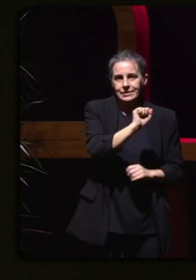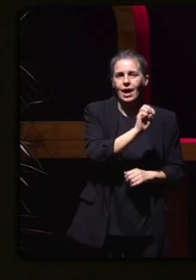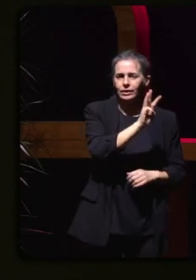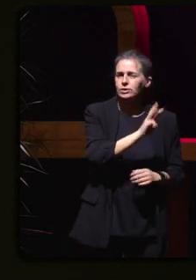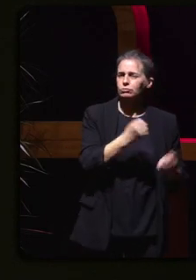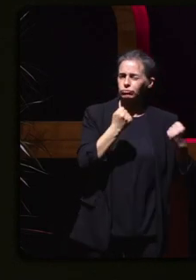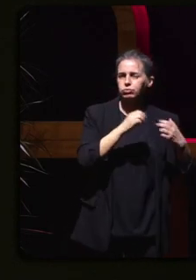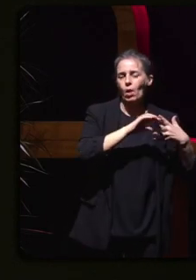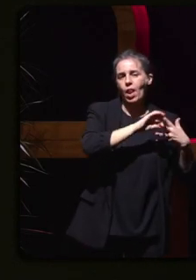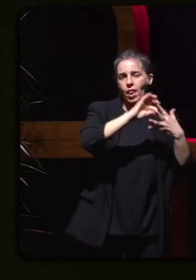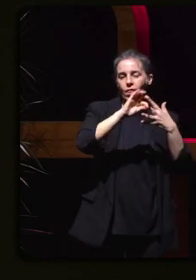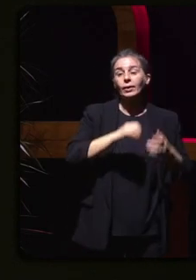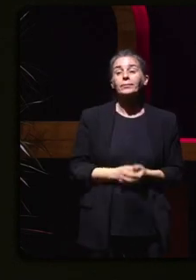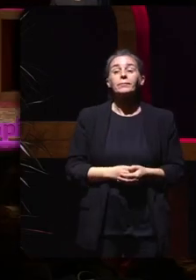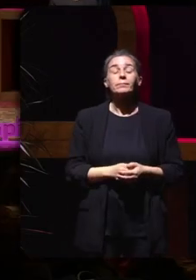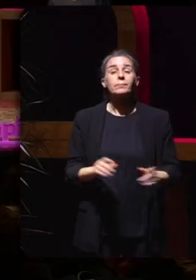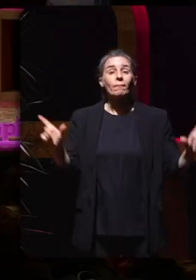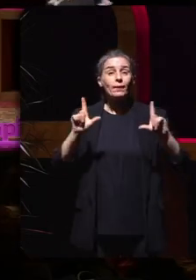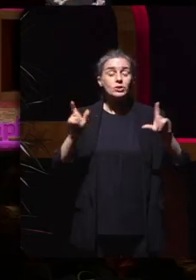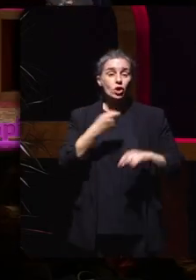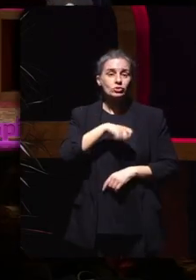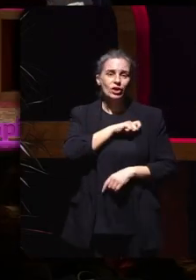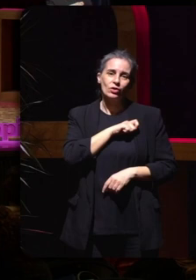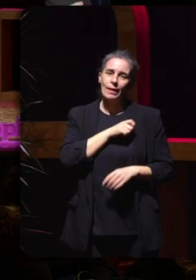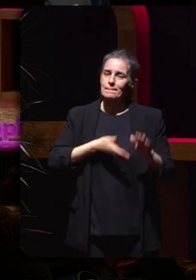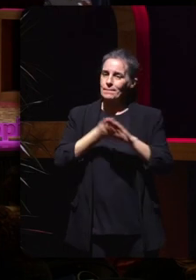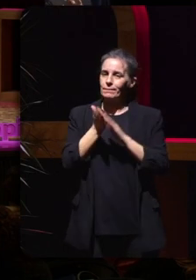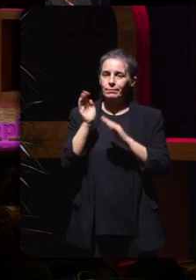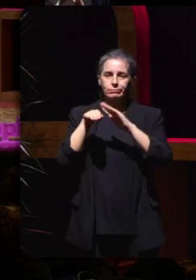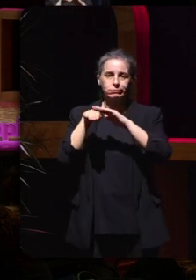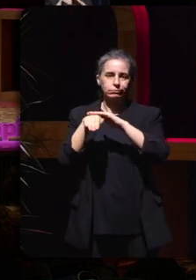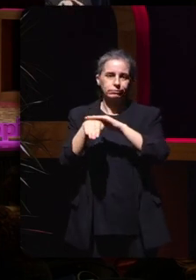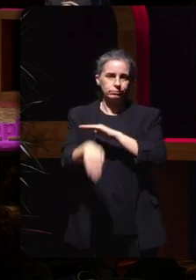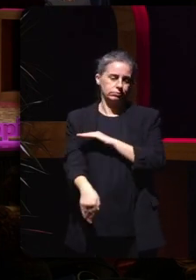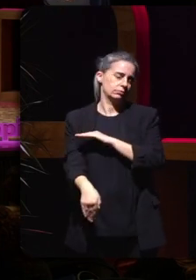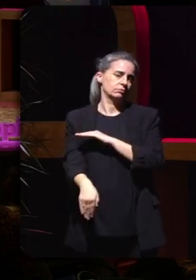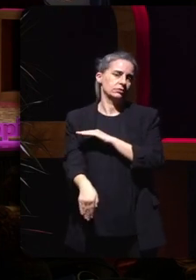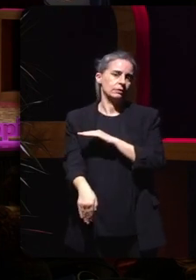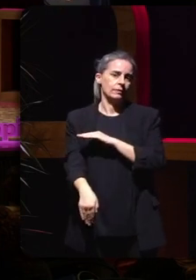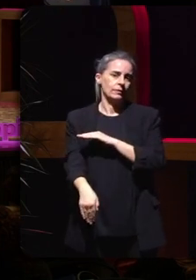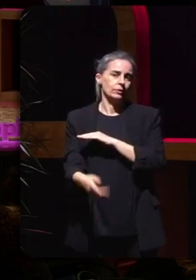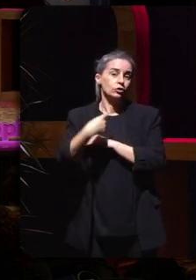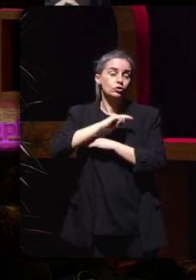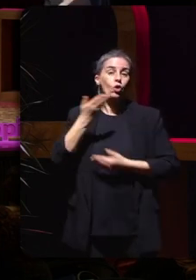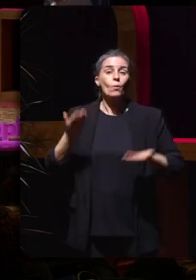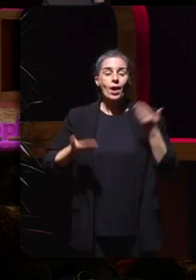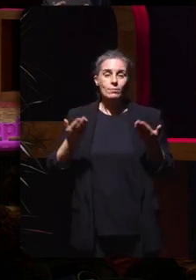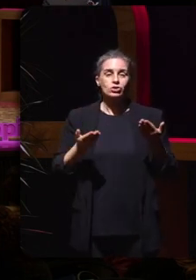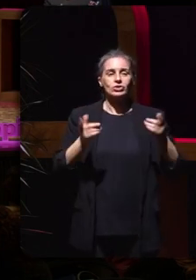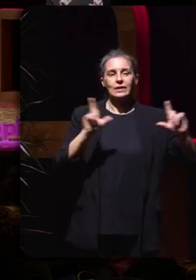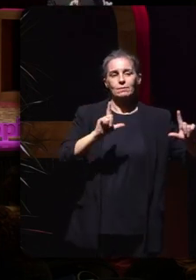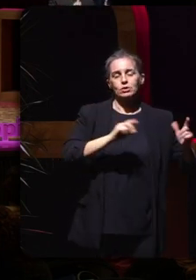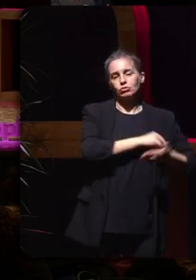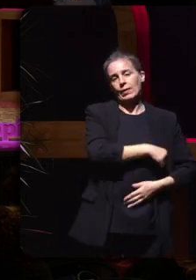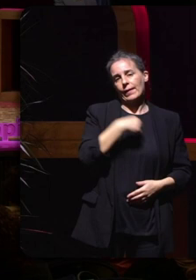otro lado televisión española está muy muy a la baja y al mismo tiempo si comparamos la televisión generalista con la televisión